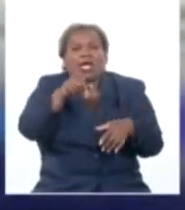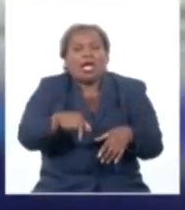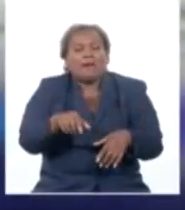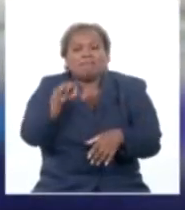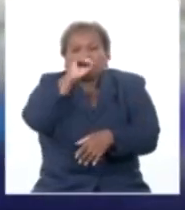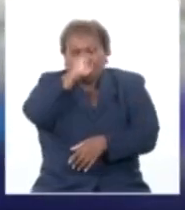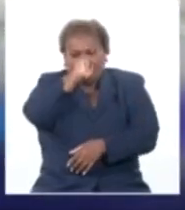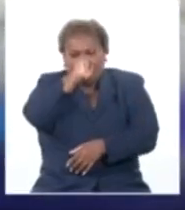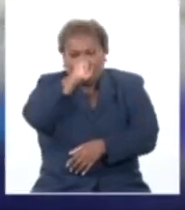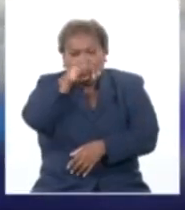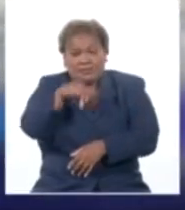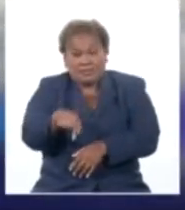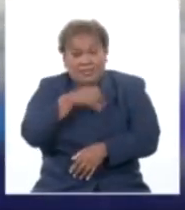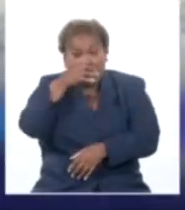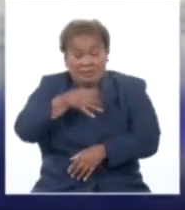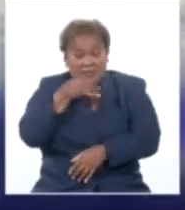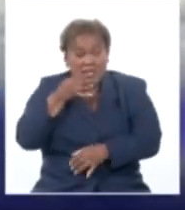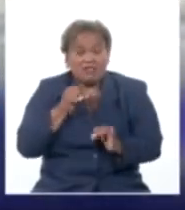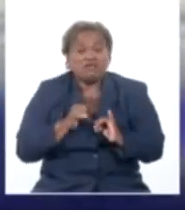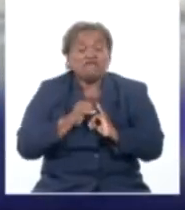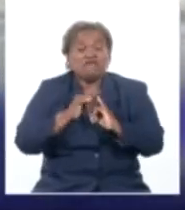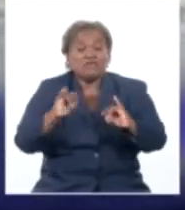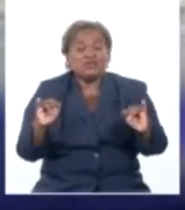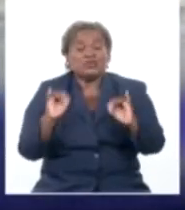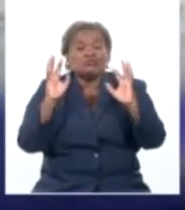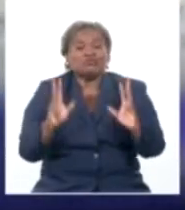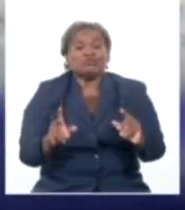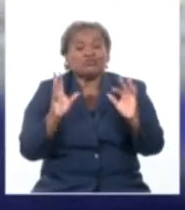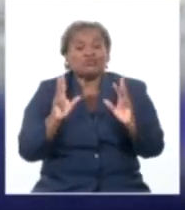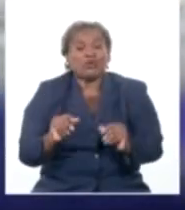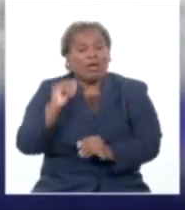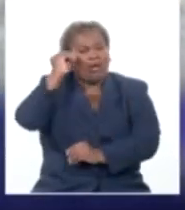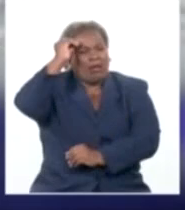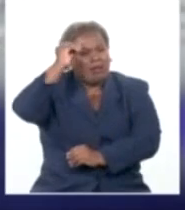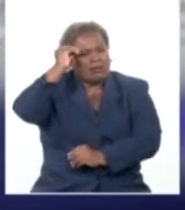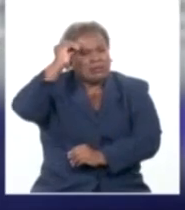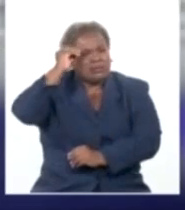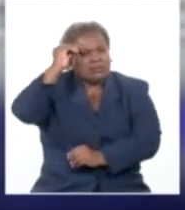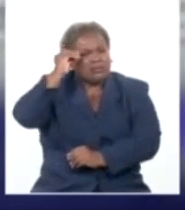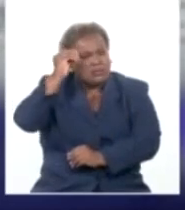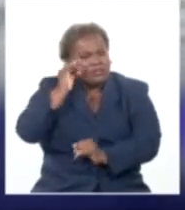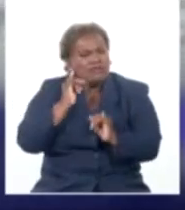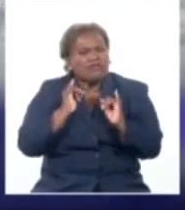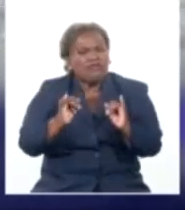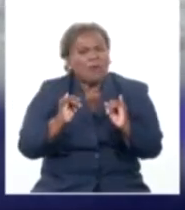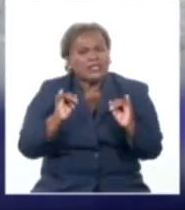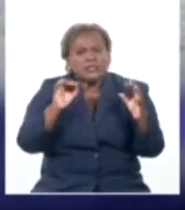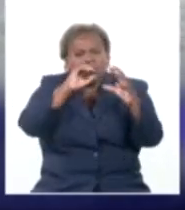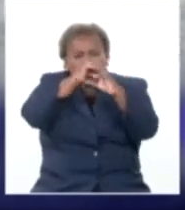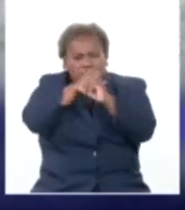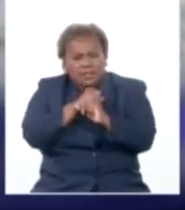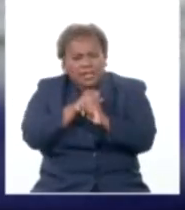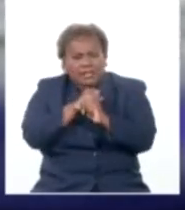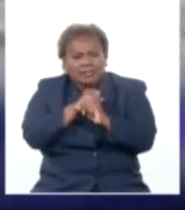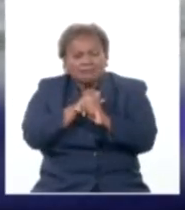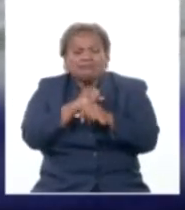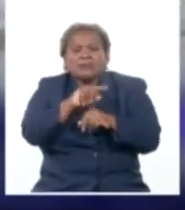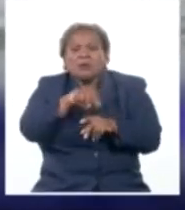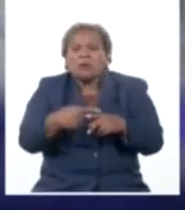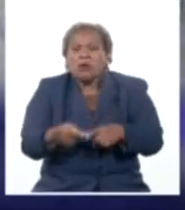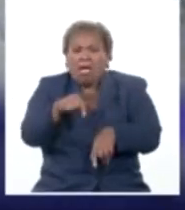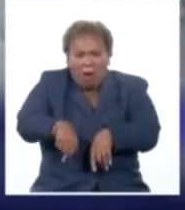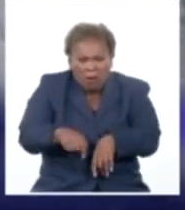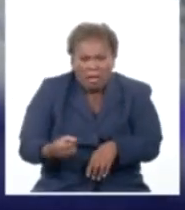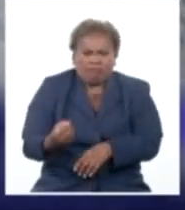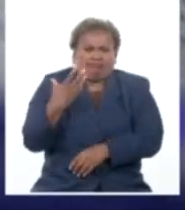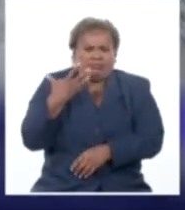De acuerdo con estos medios, la información es el resultado del análisis de nuevos datos de inteligencia, y uno se pregunta por qué aparecen en este